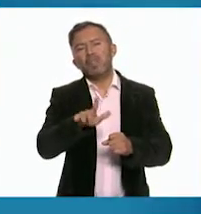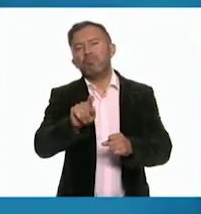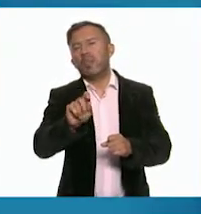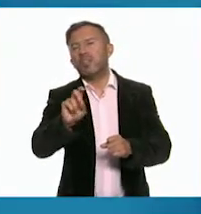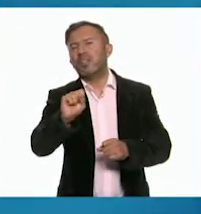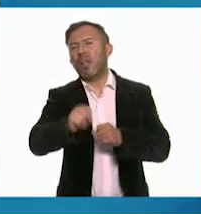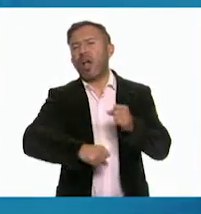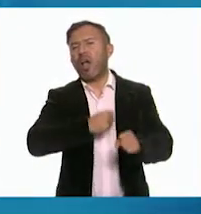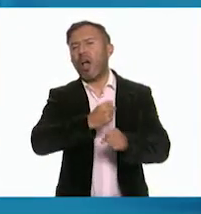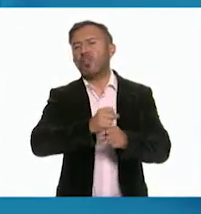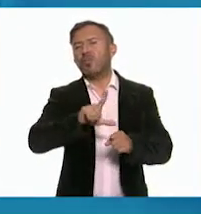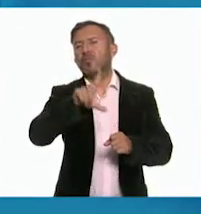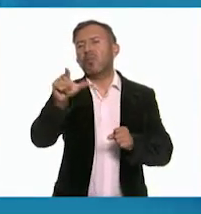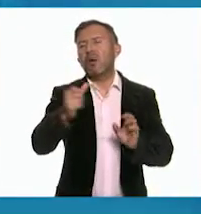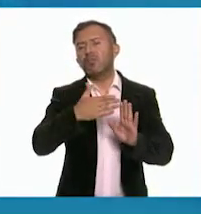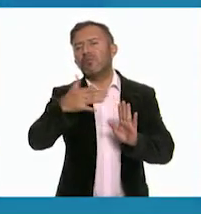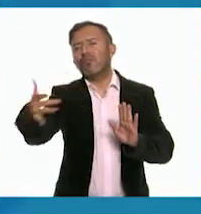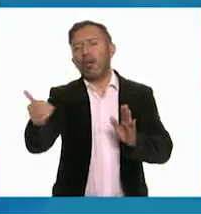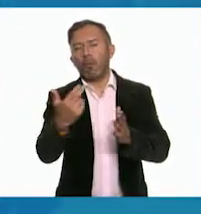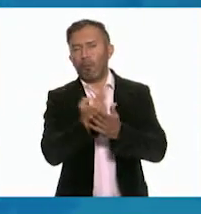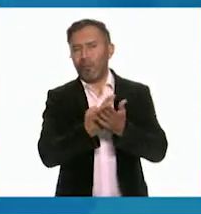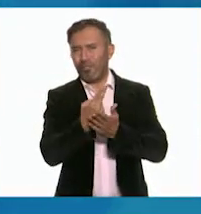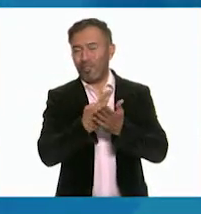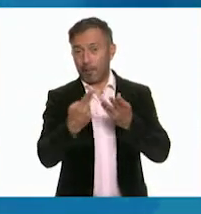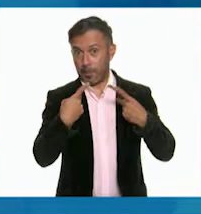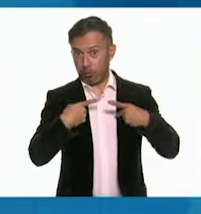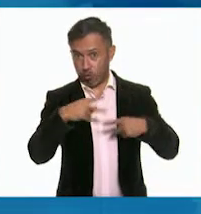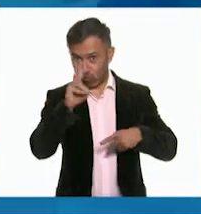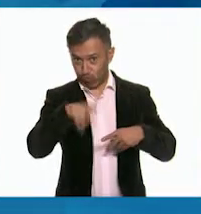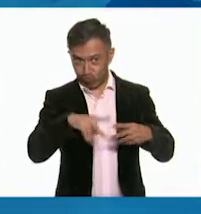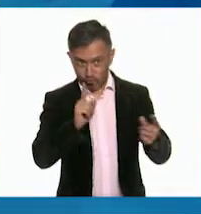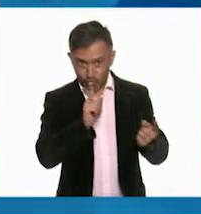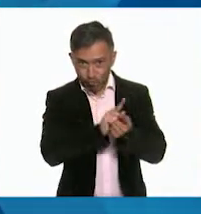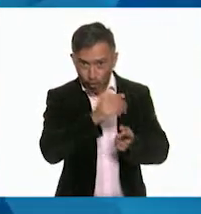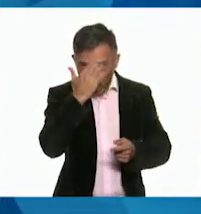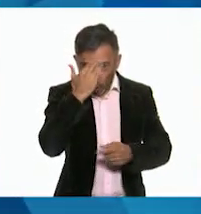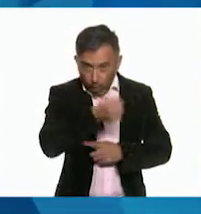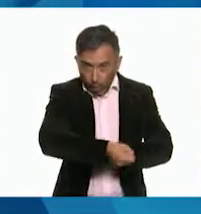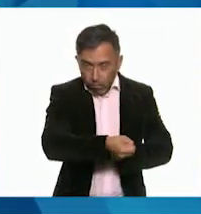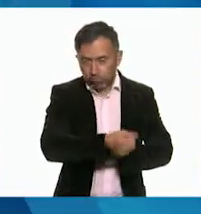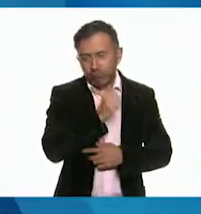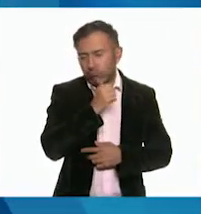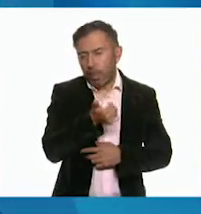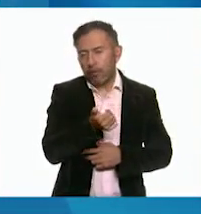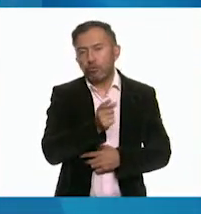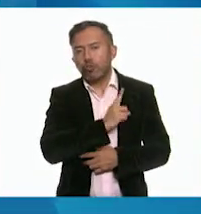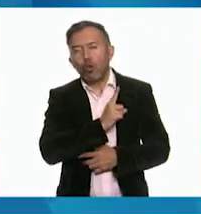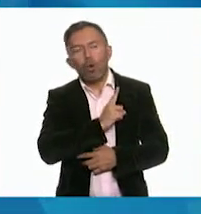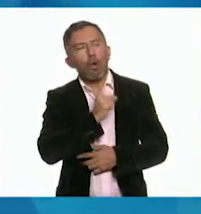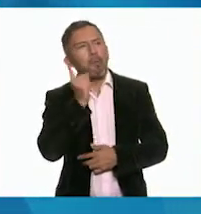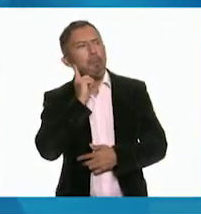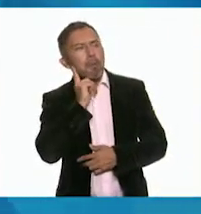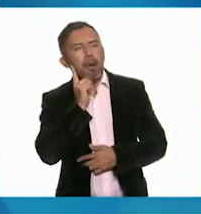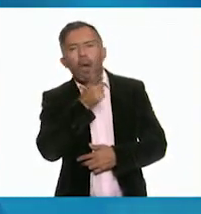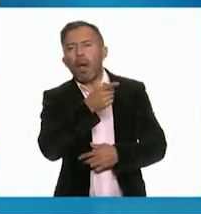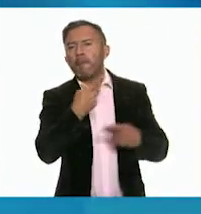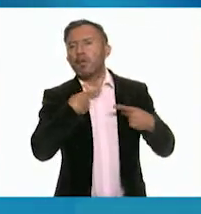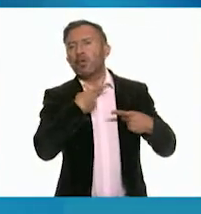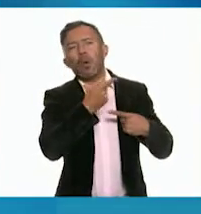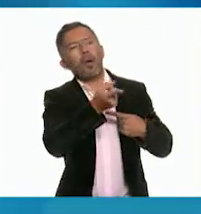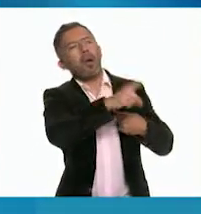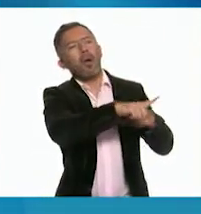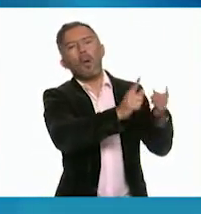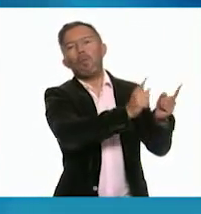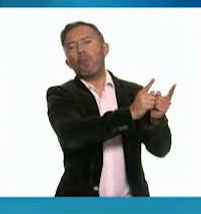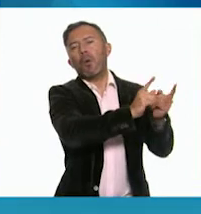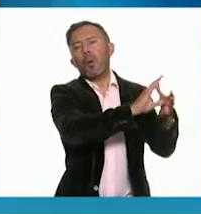lo conocieron, es decir, solo escuchaban alguna descripción de alguien que lo vio o convivió con él, o simplemente como